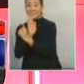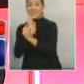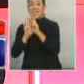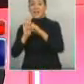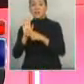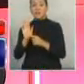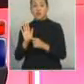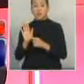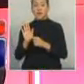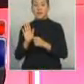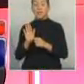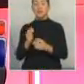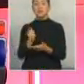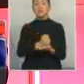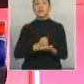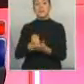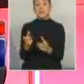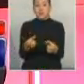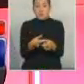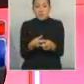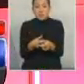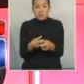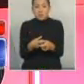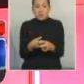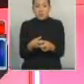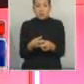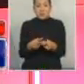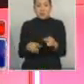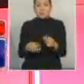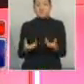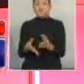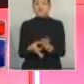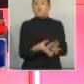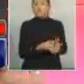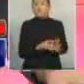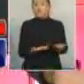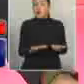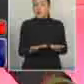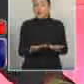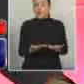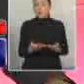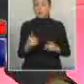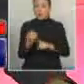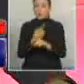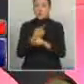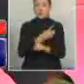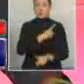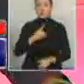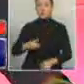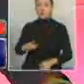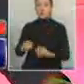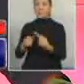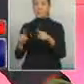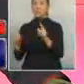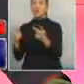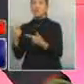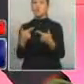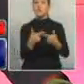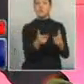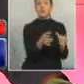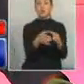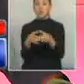su trámite en la comisión, producto de las conversaciones que tuvo con diputados de los distintos colores de la nueva